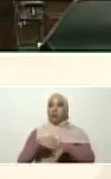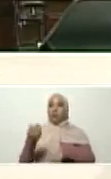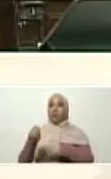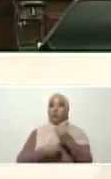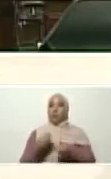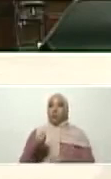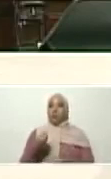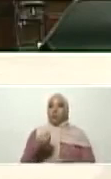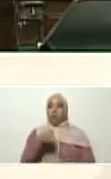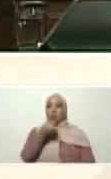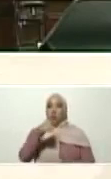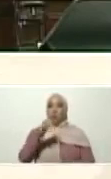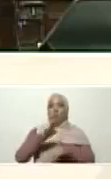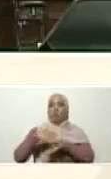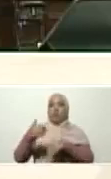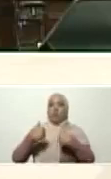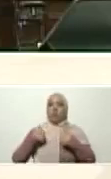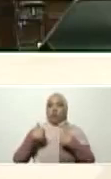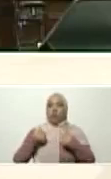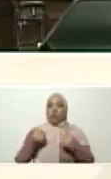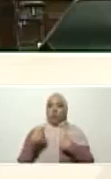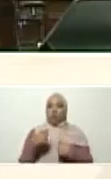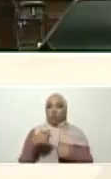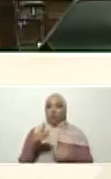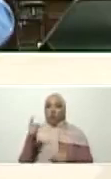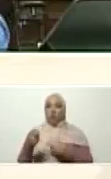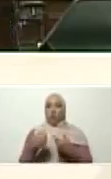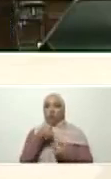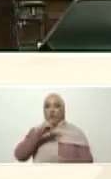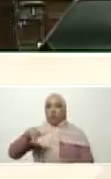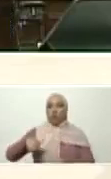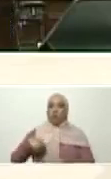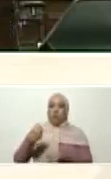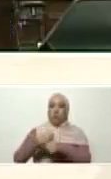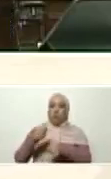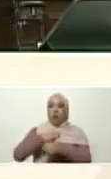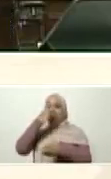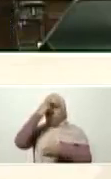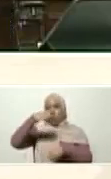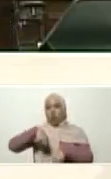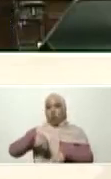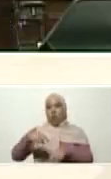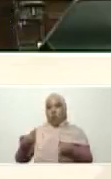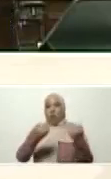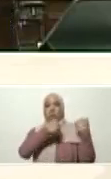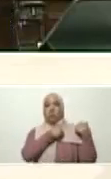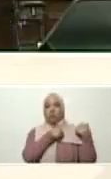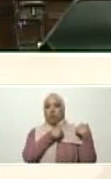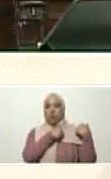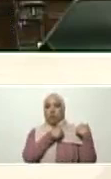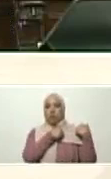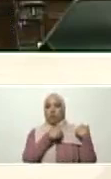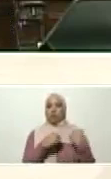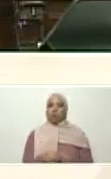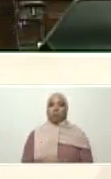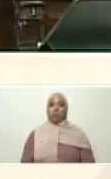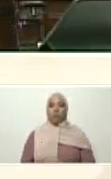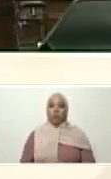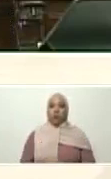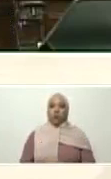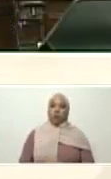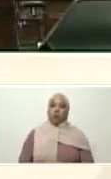más? ¿Por qué el financiamiento no llega? ¿Por qué no se cumplen los acuerdos? Ya eso es responsabilidad nuestra. Responsabilidad